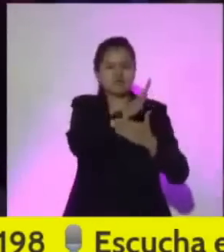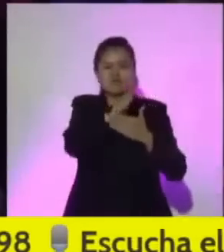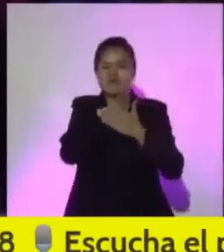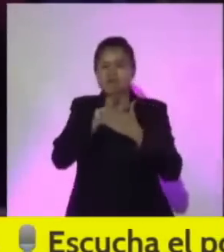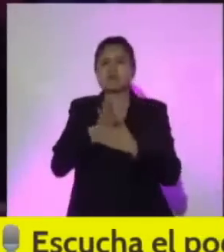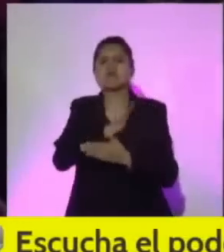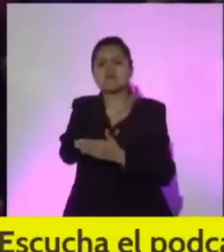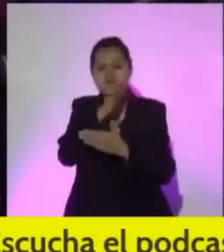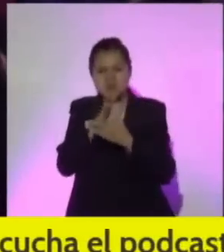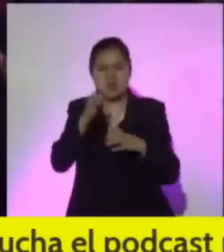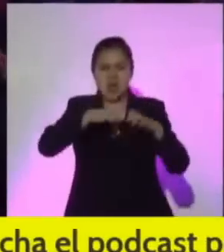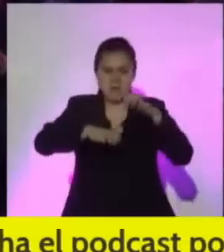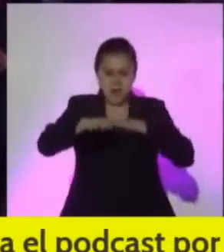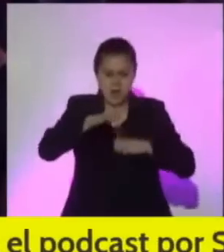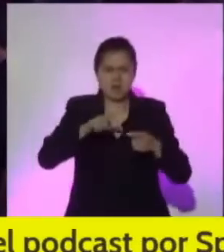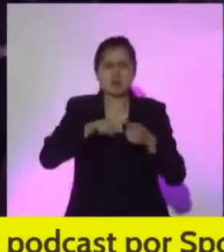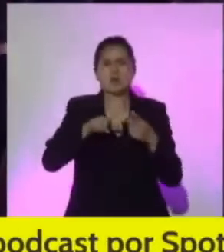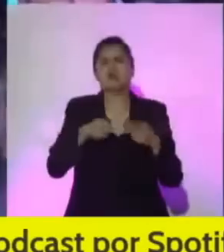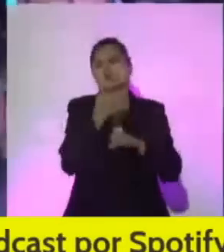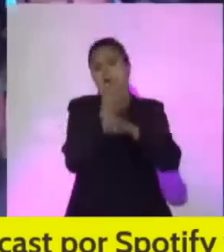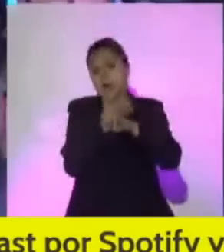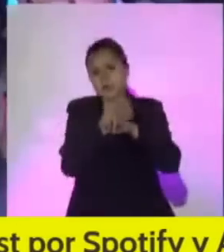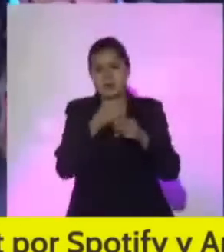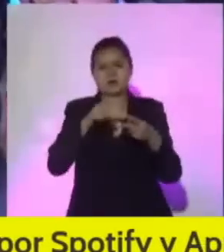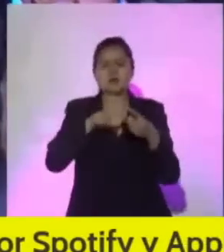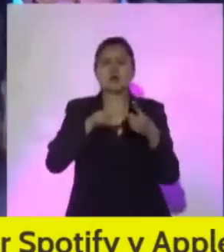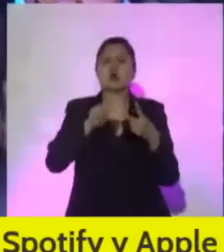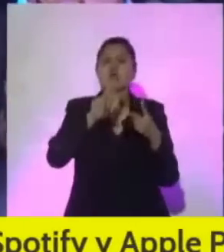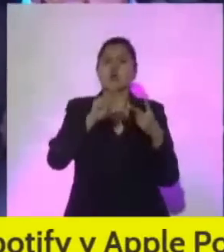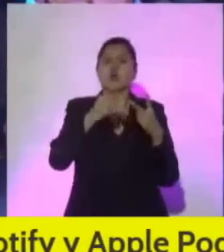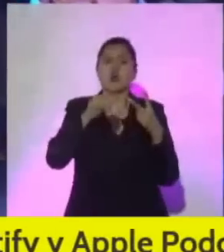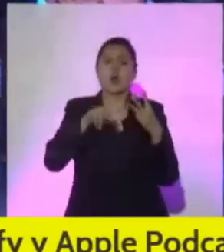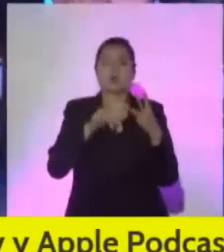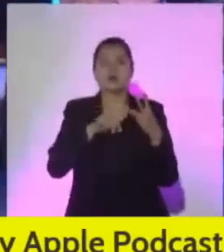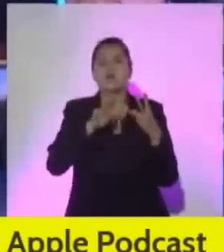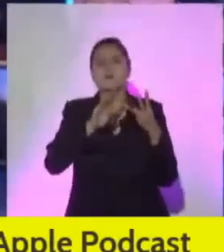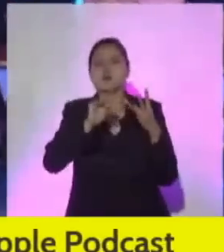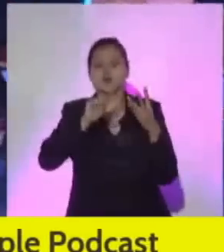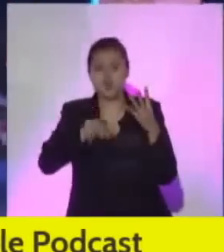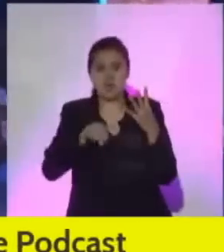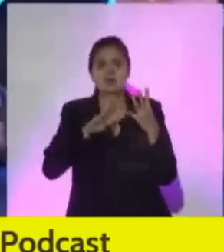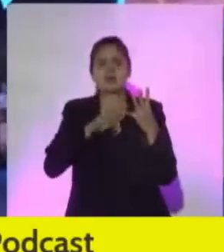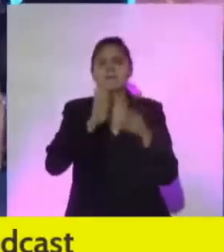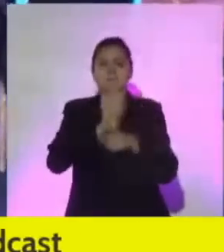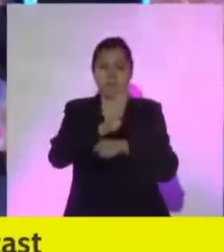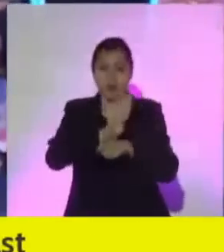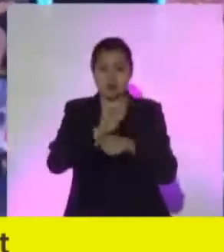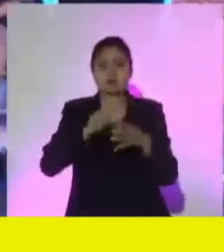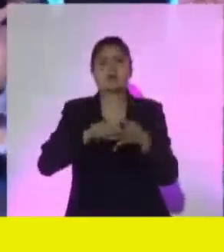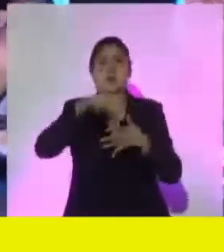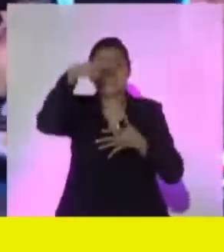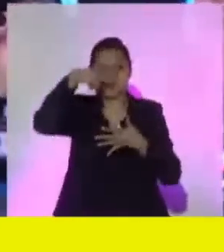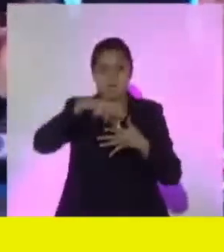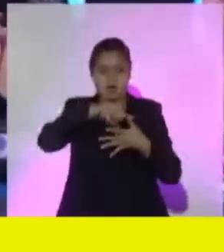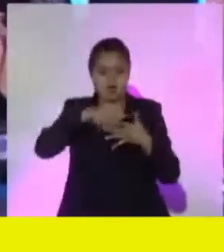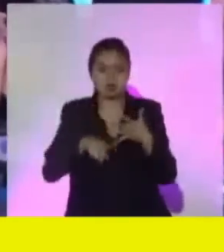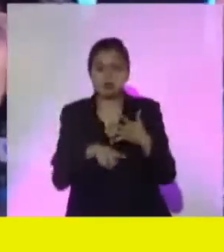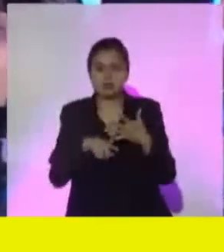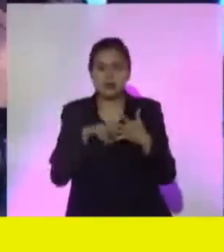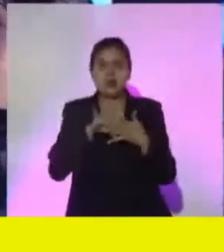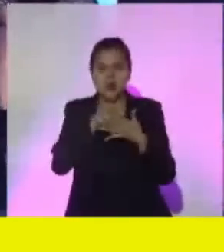especialistas y por el lado de Claudia vina al equipo de